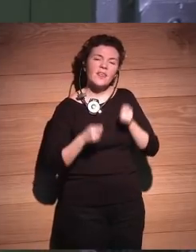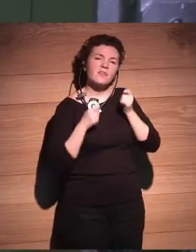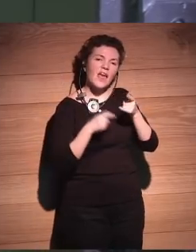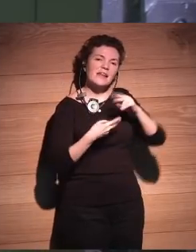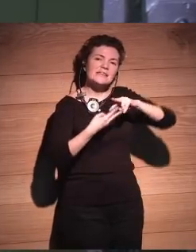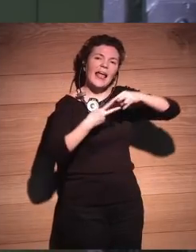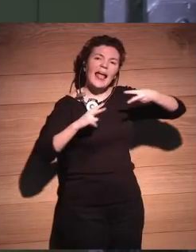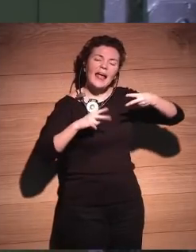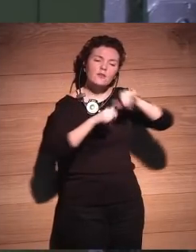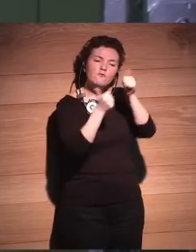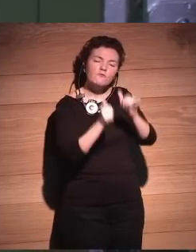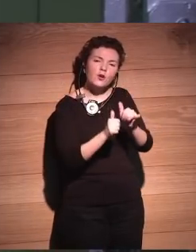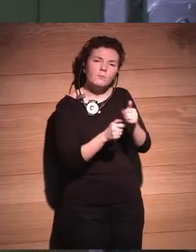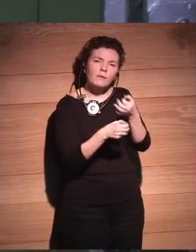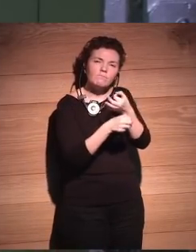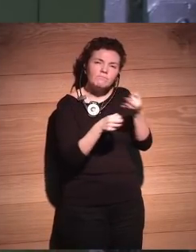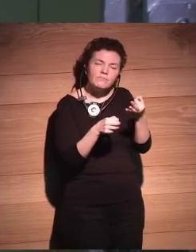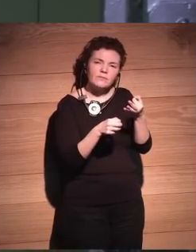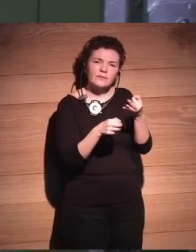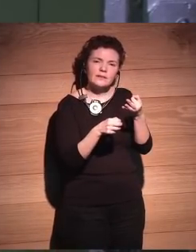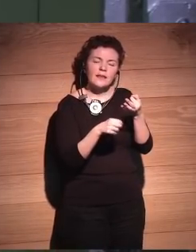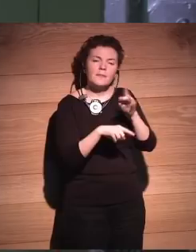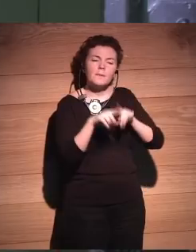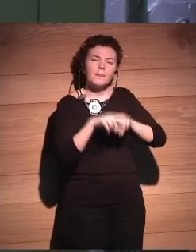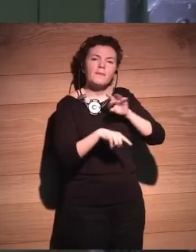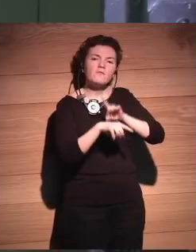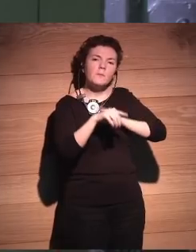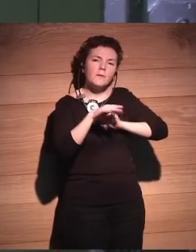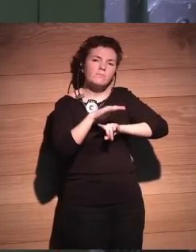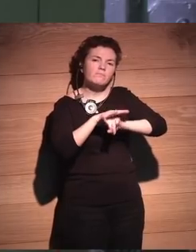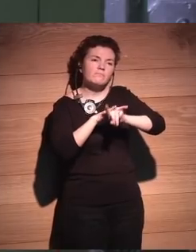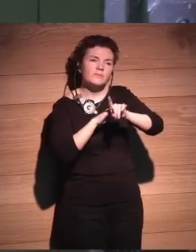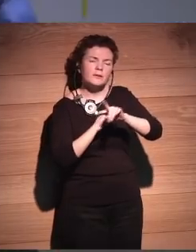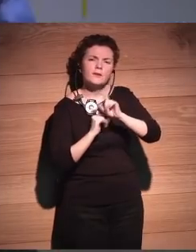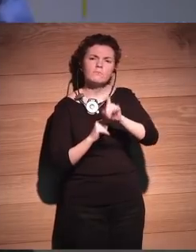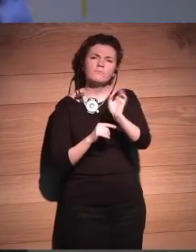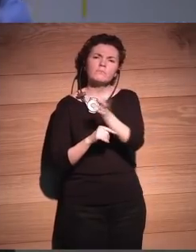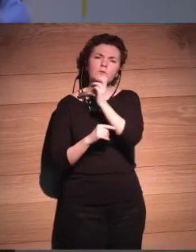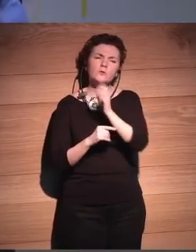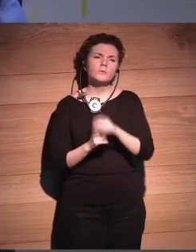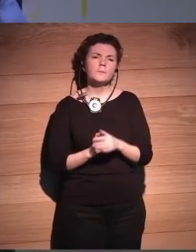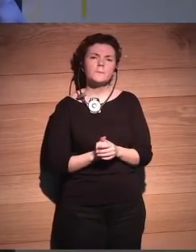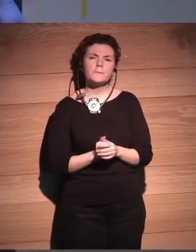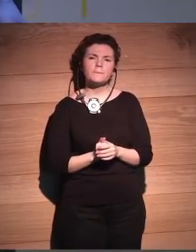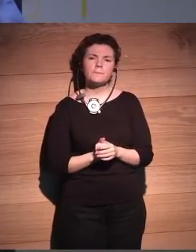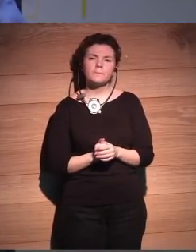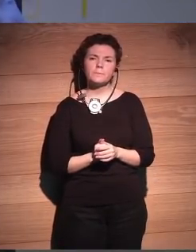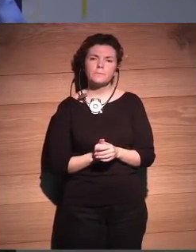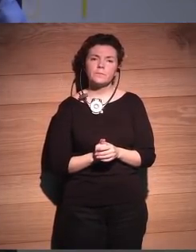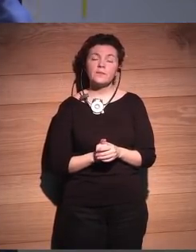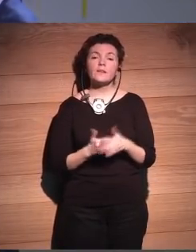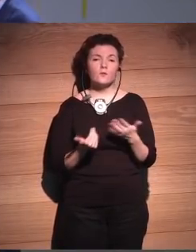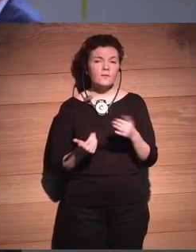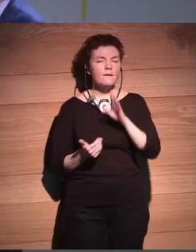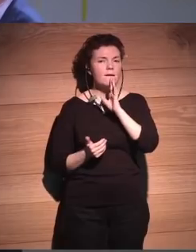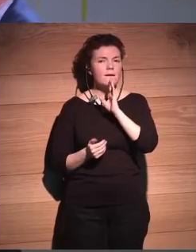este gen de forma muy suministrada a medida que la enfermedad progresa. Siguiente diapositiva, por favor. Entonces,